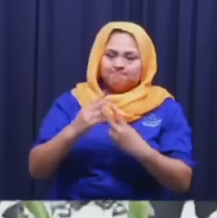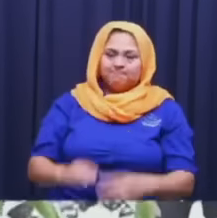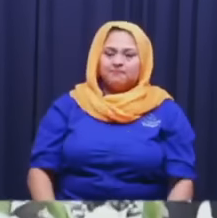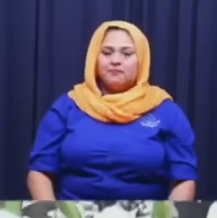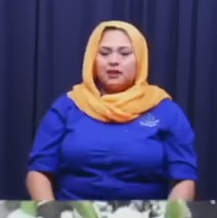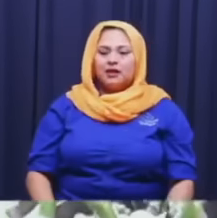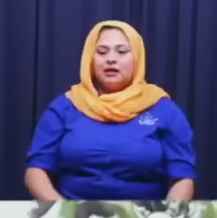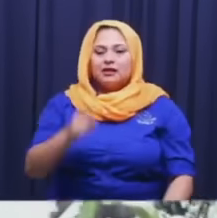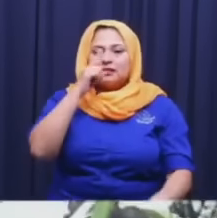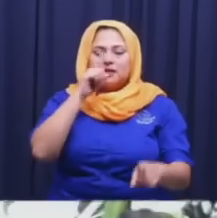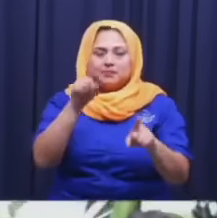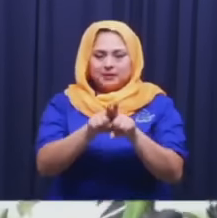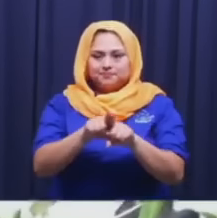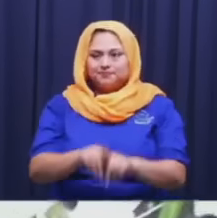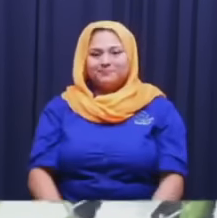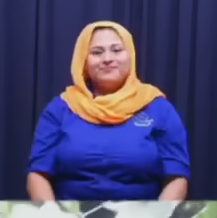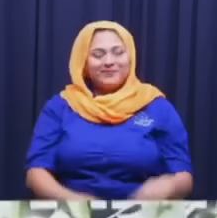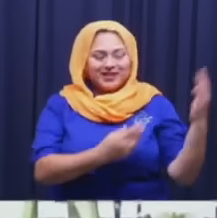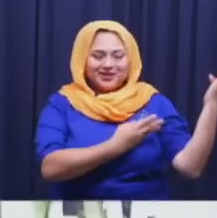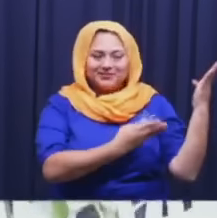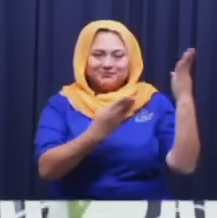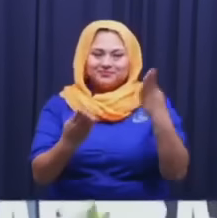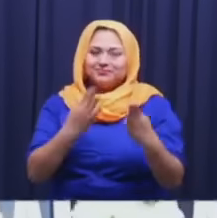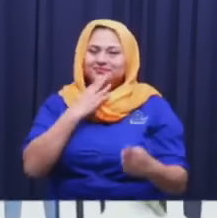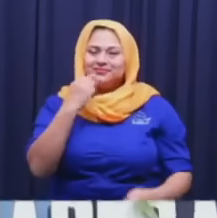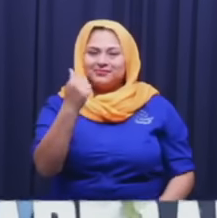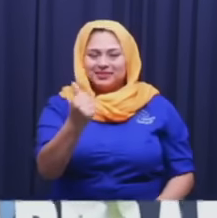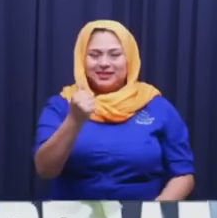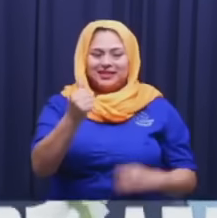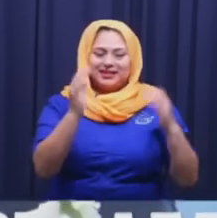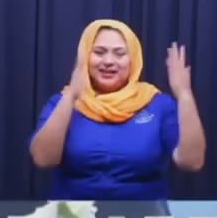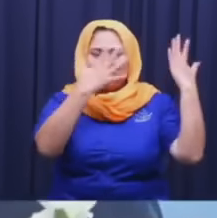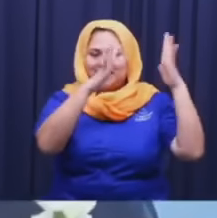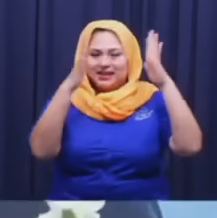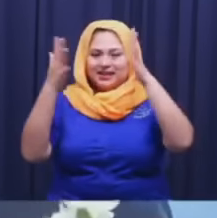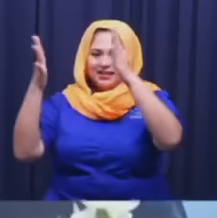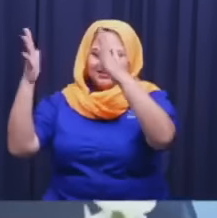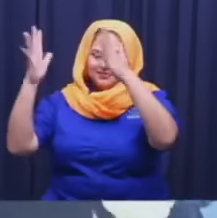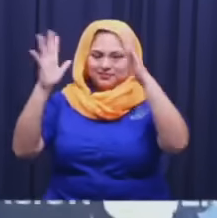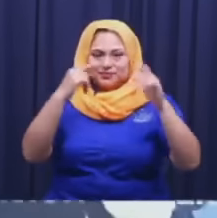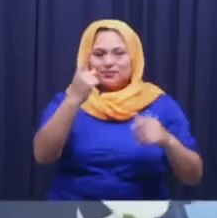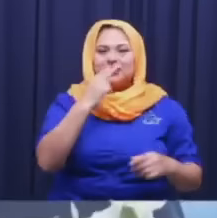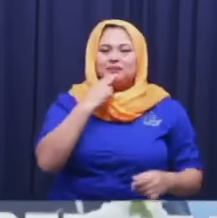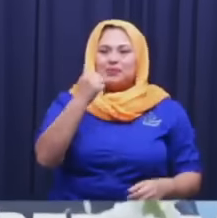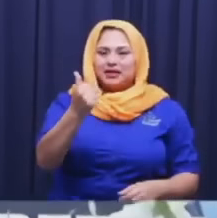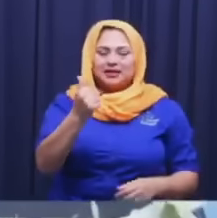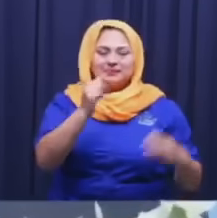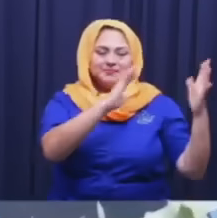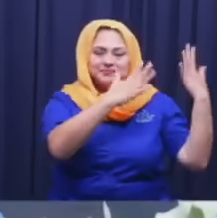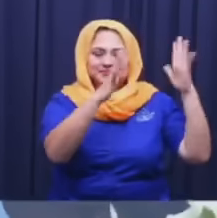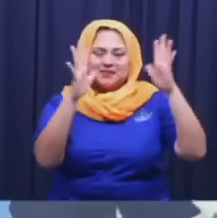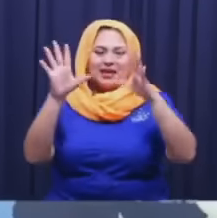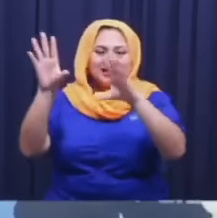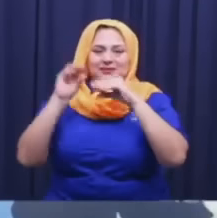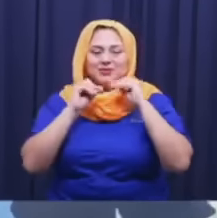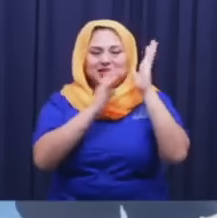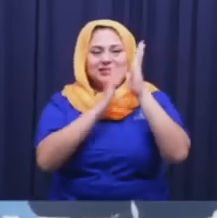Amén. Bienvenida, hermana. Quisiera pedir a mis hermanos de evangelismo que le atiendan, por